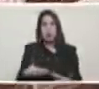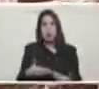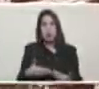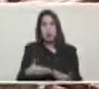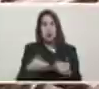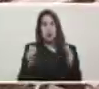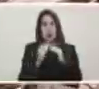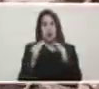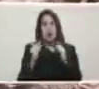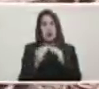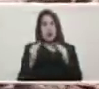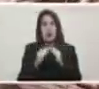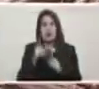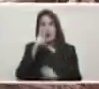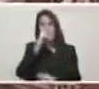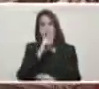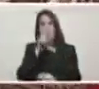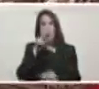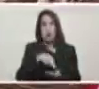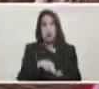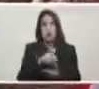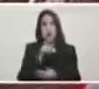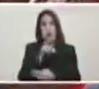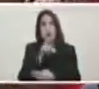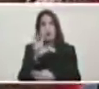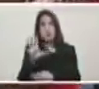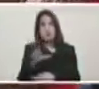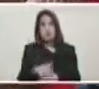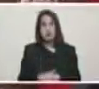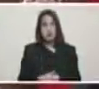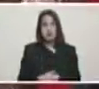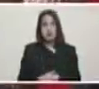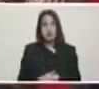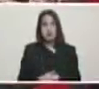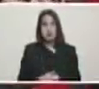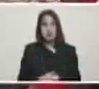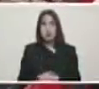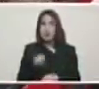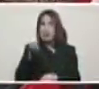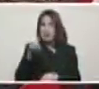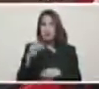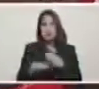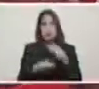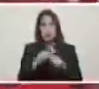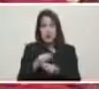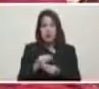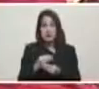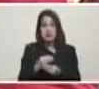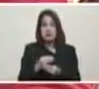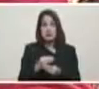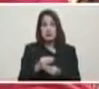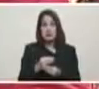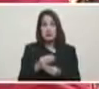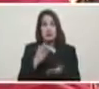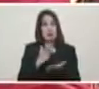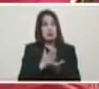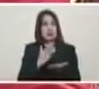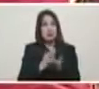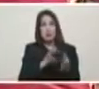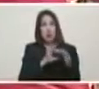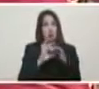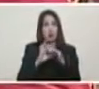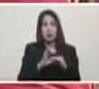para el año 2025 esto Solo Será posible desde la unidad de